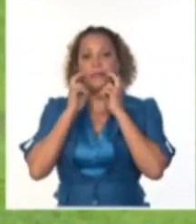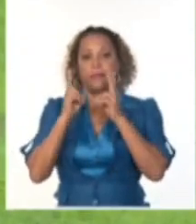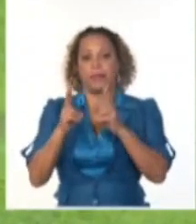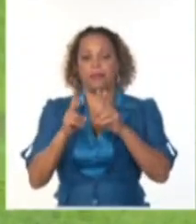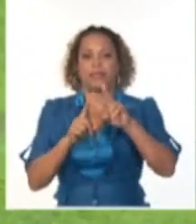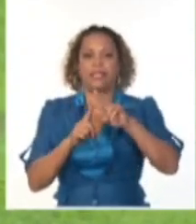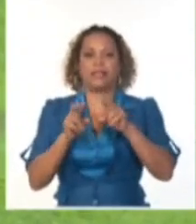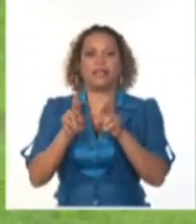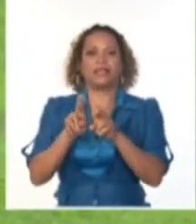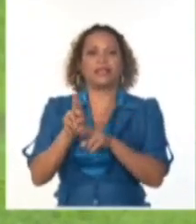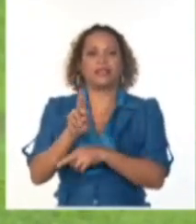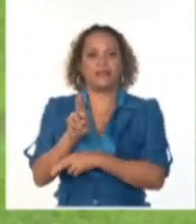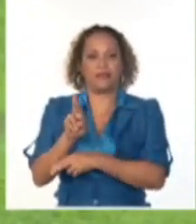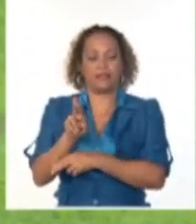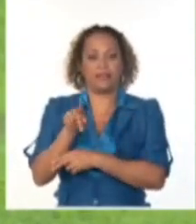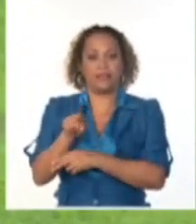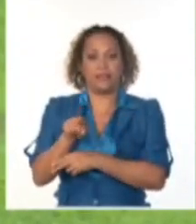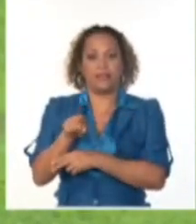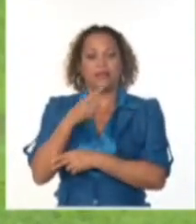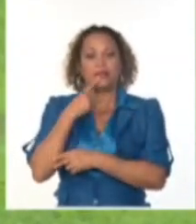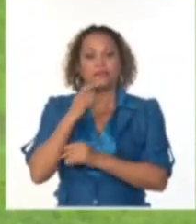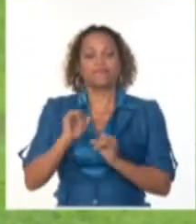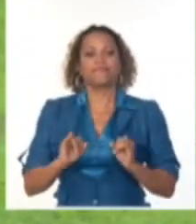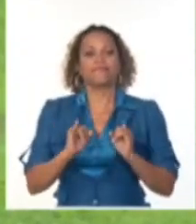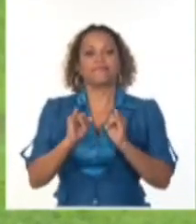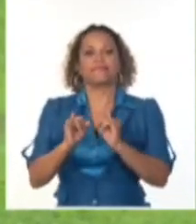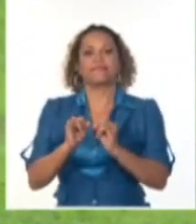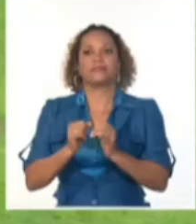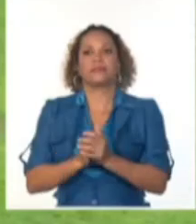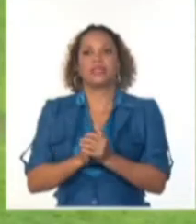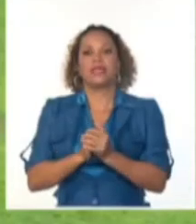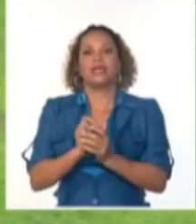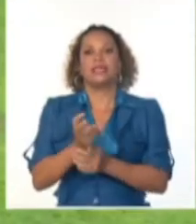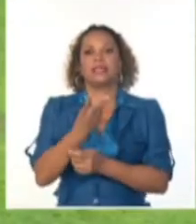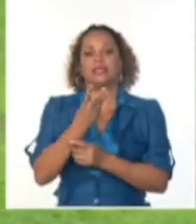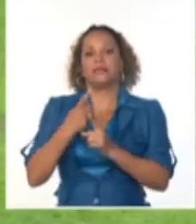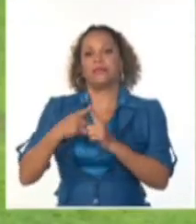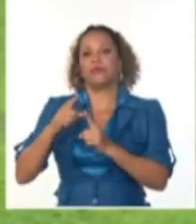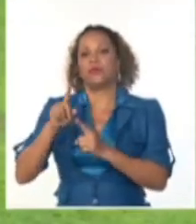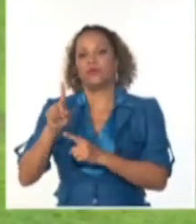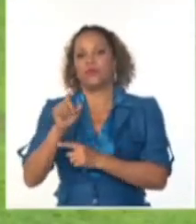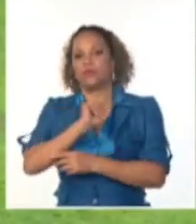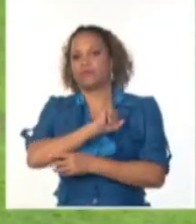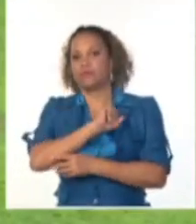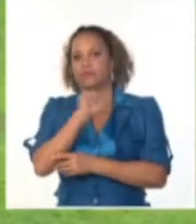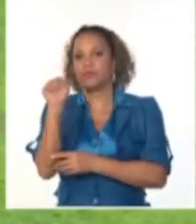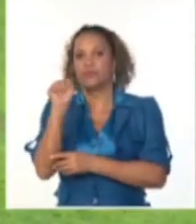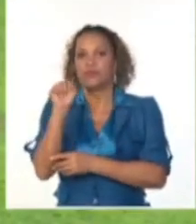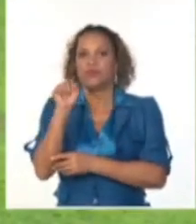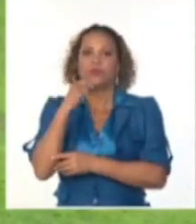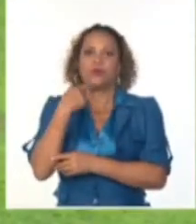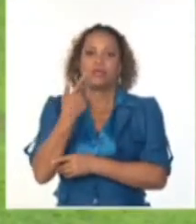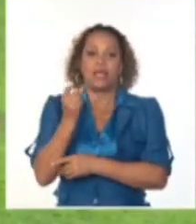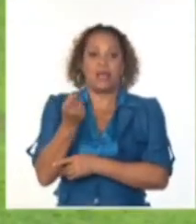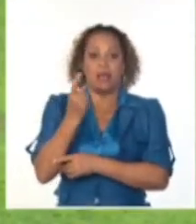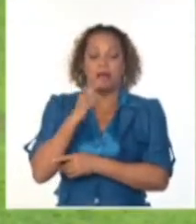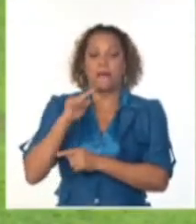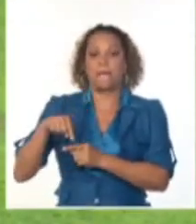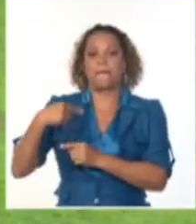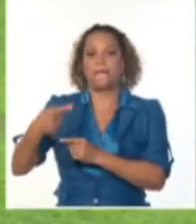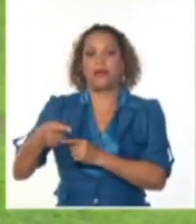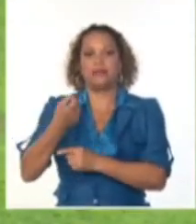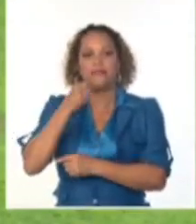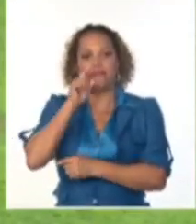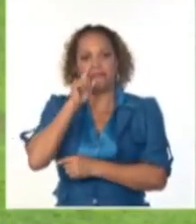Telerever. Del match exhibe ventaja para los yumurinos de 3-1, por lo que con una victoria esta noche pasarían a semifinales.